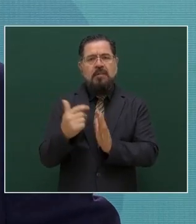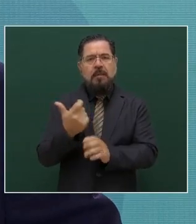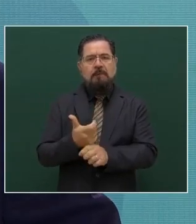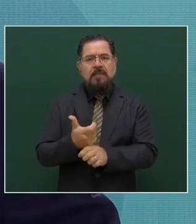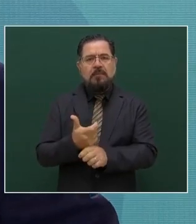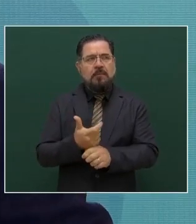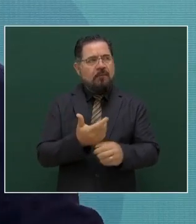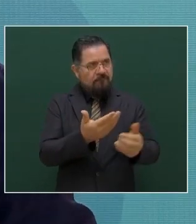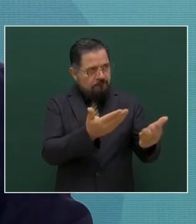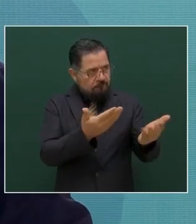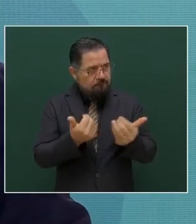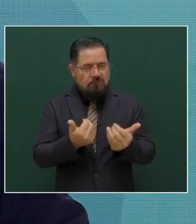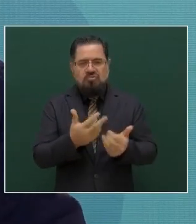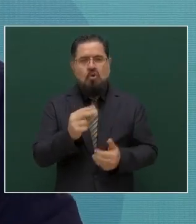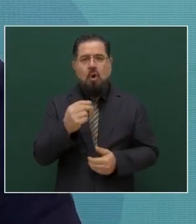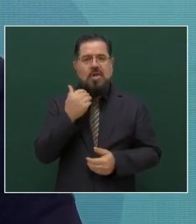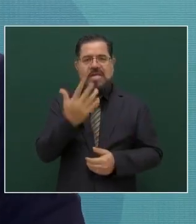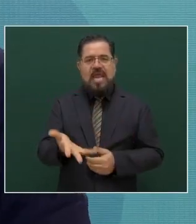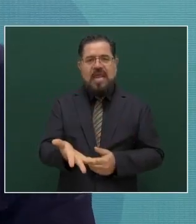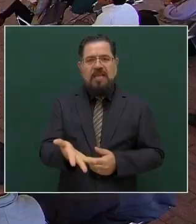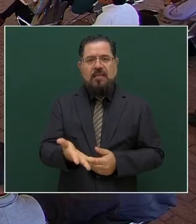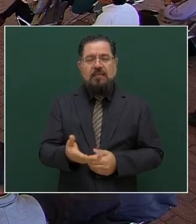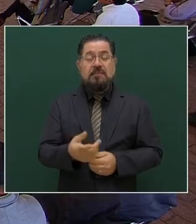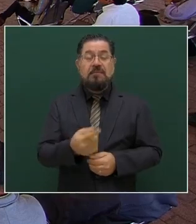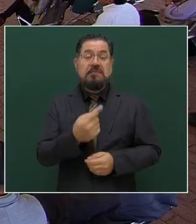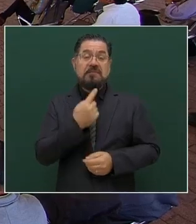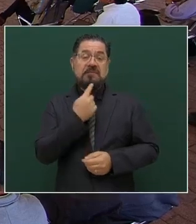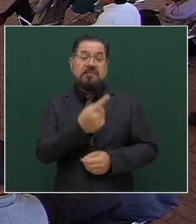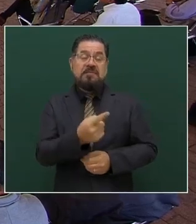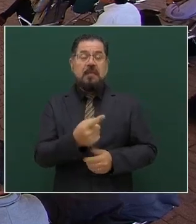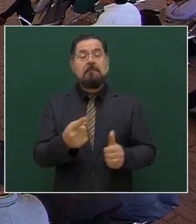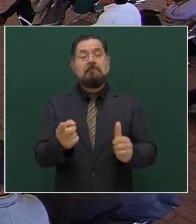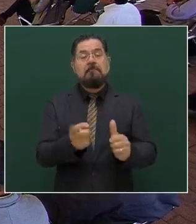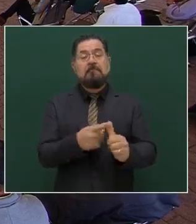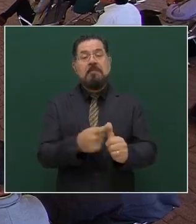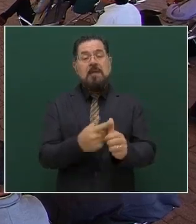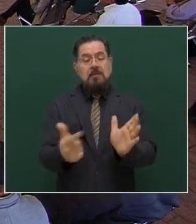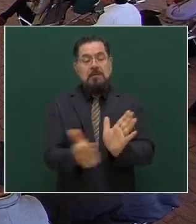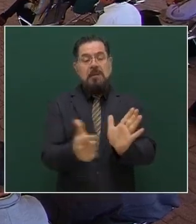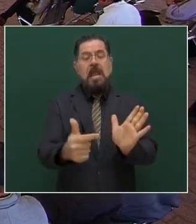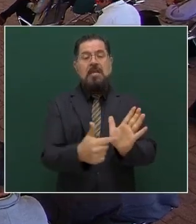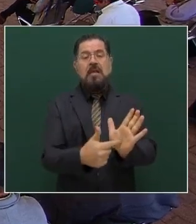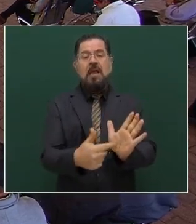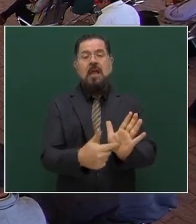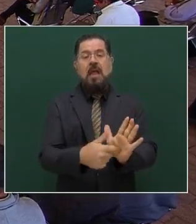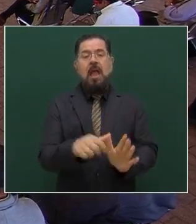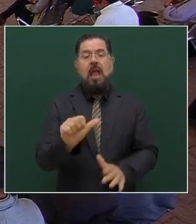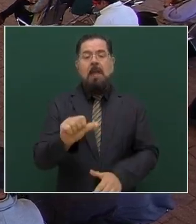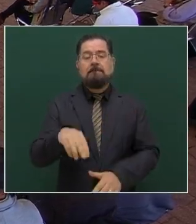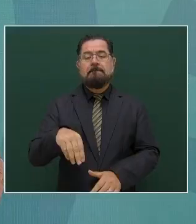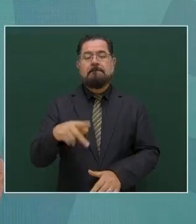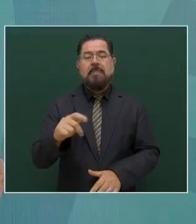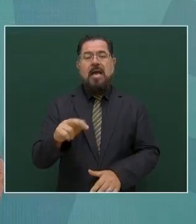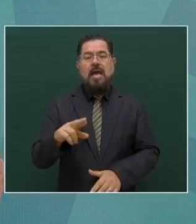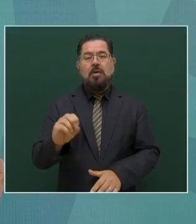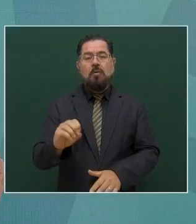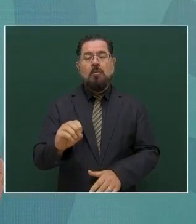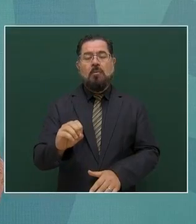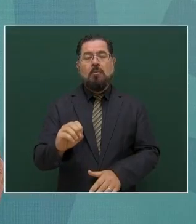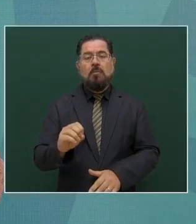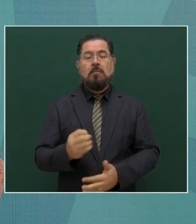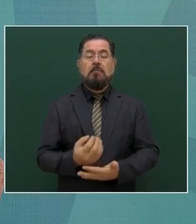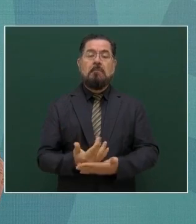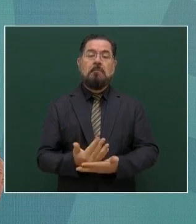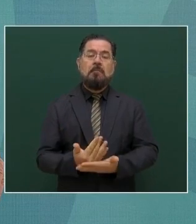que hasta que se resuelvan los amparos, pues yo voy a estar